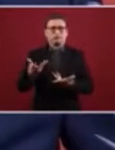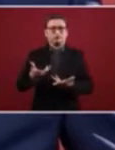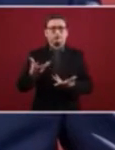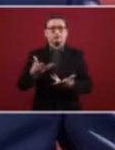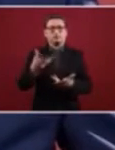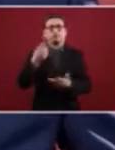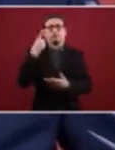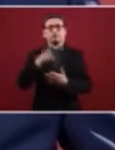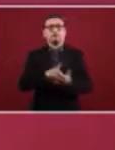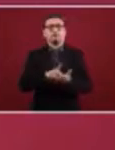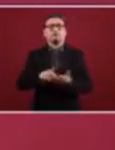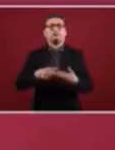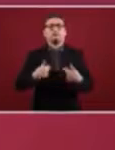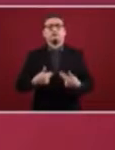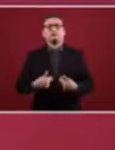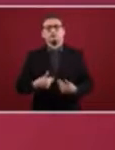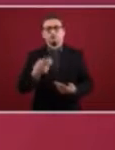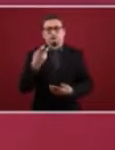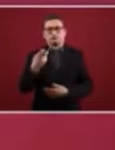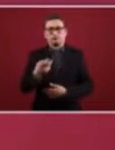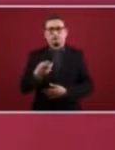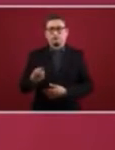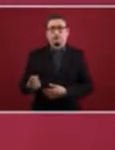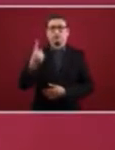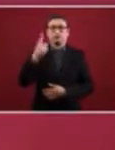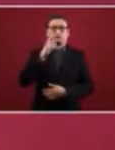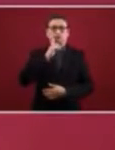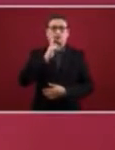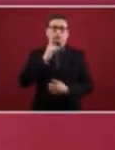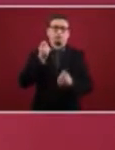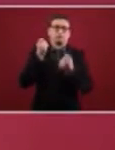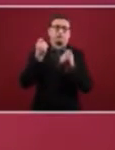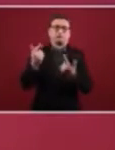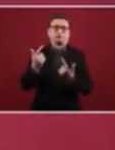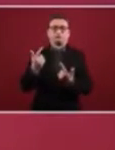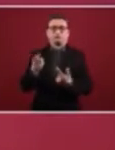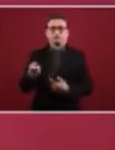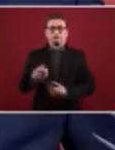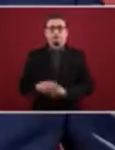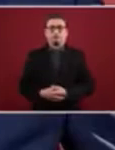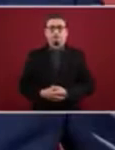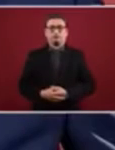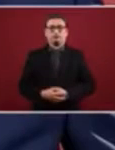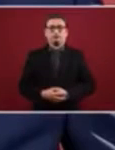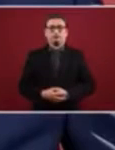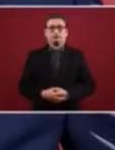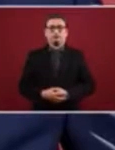a defender los derechos humanos, es una mujer admirable,